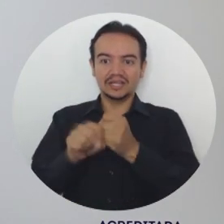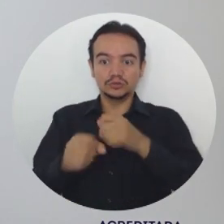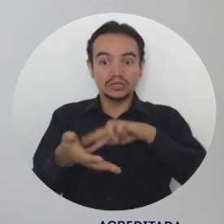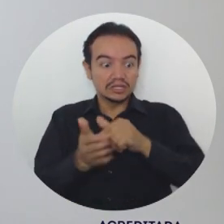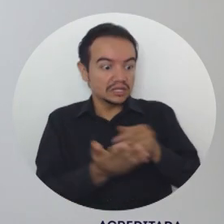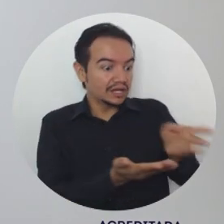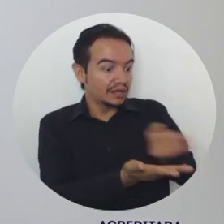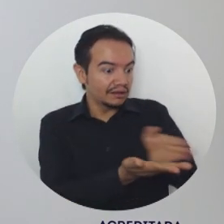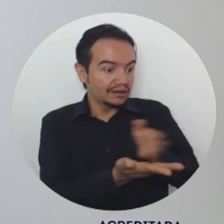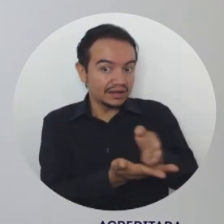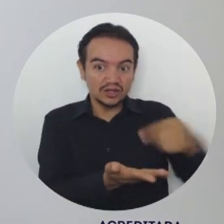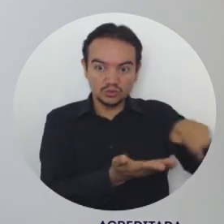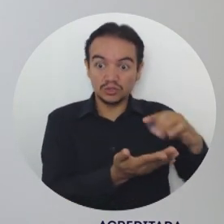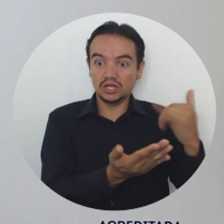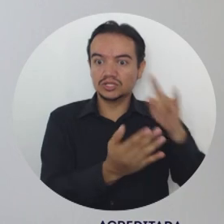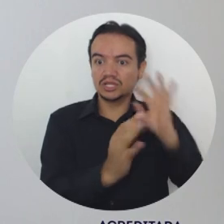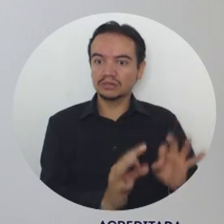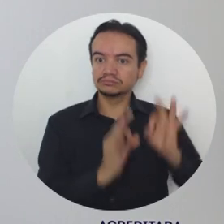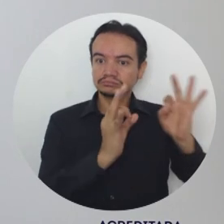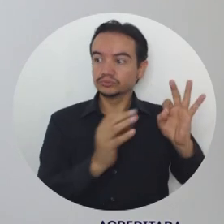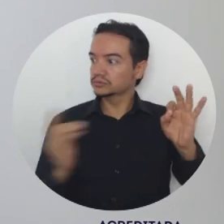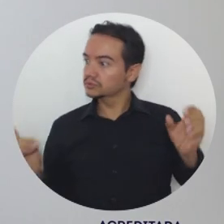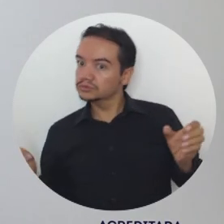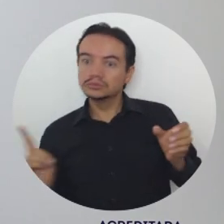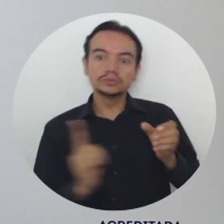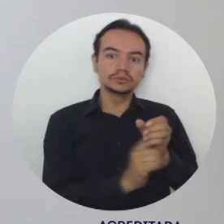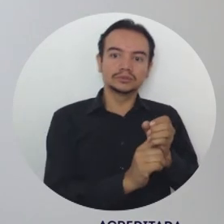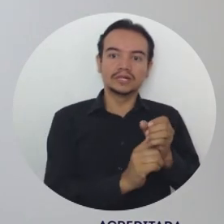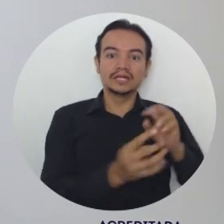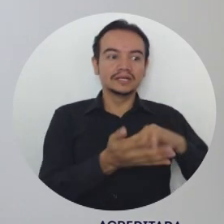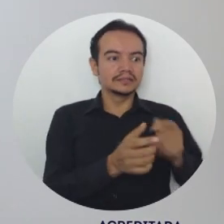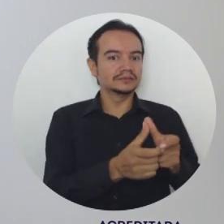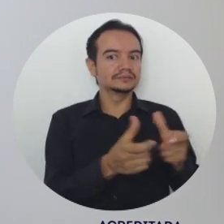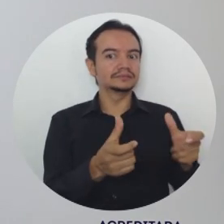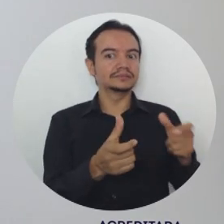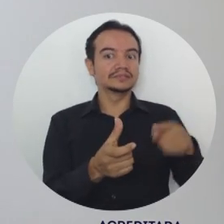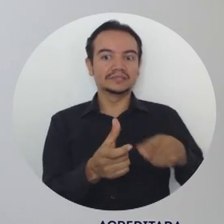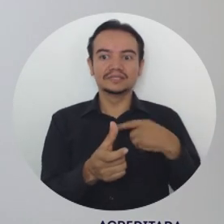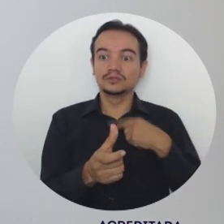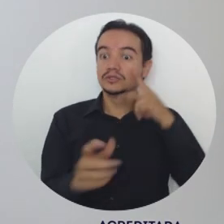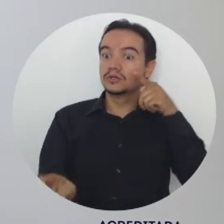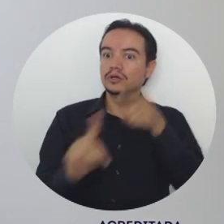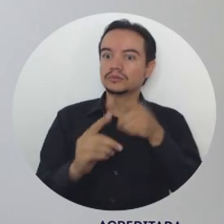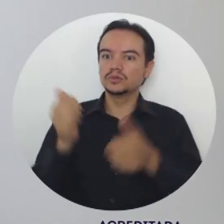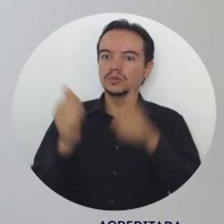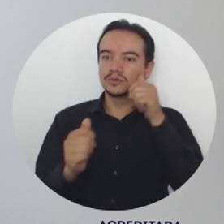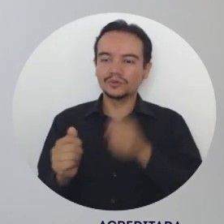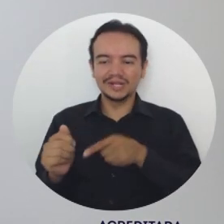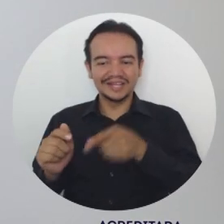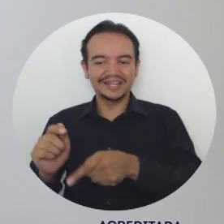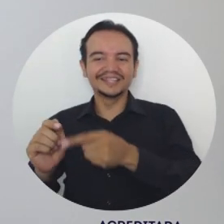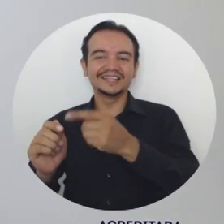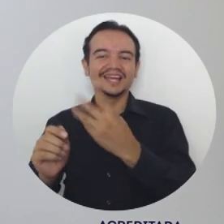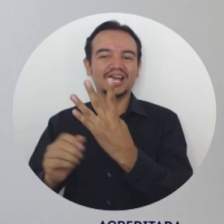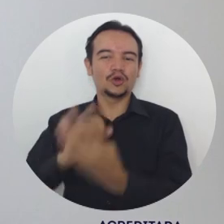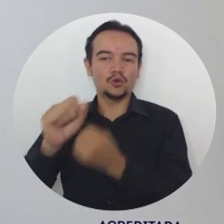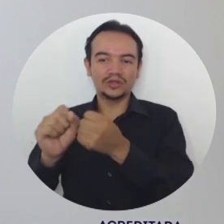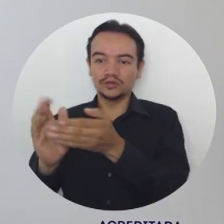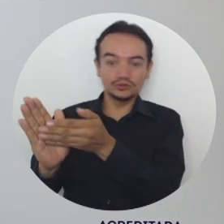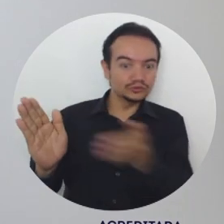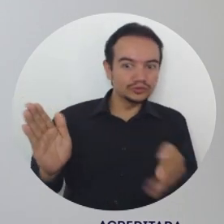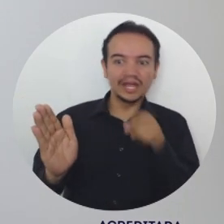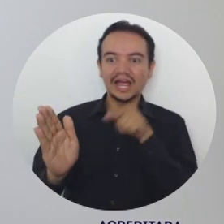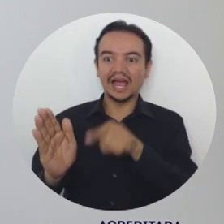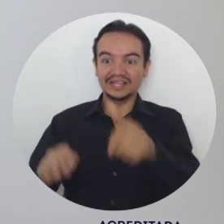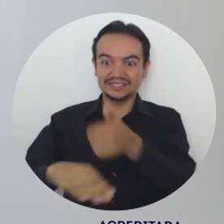al número de programas que tenemos acreditados y acercándonos a la meta de lograr que en estos 4 años de este segundo periodo rectoral el